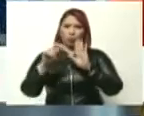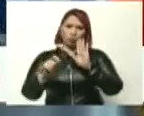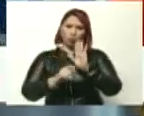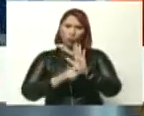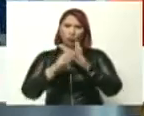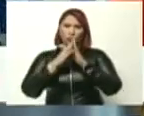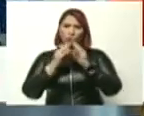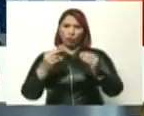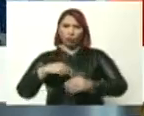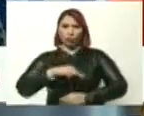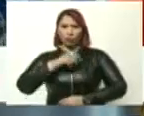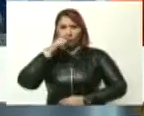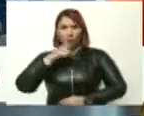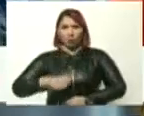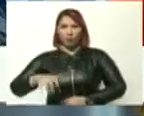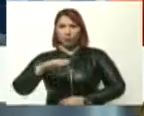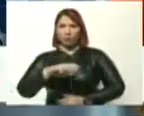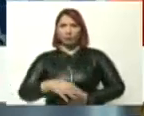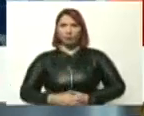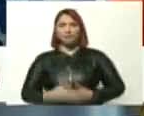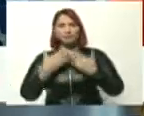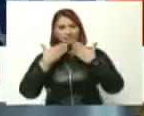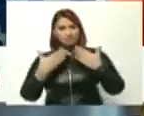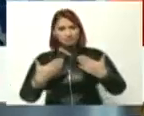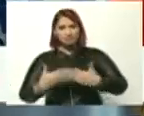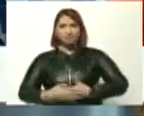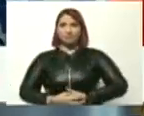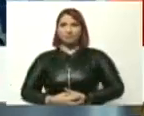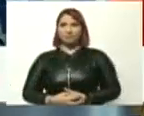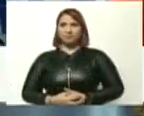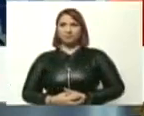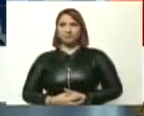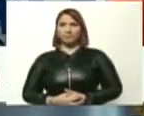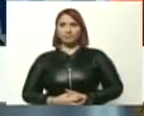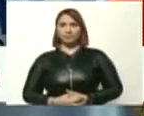de todo nuestro pueblo. Muchas gracias.